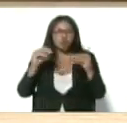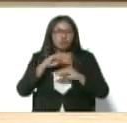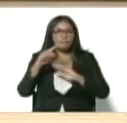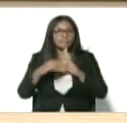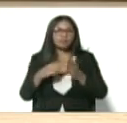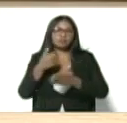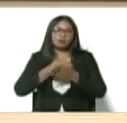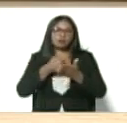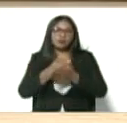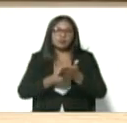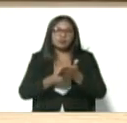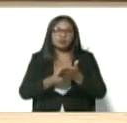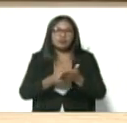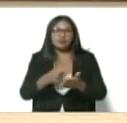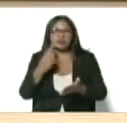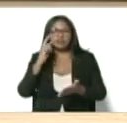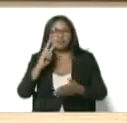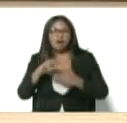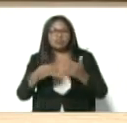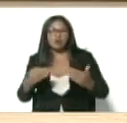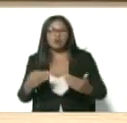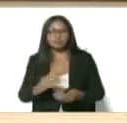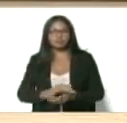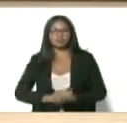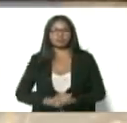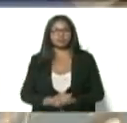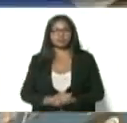batalla incansable por